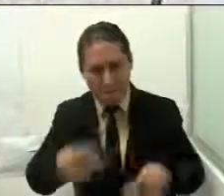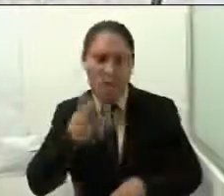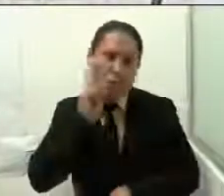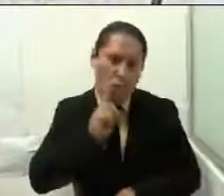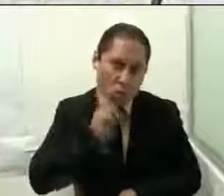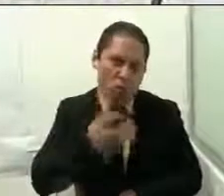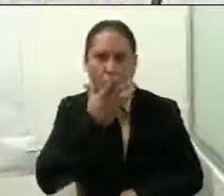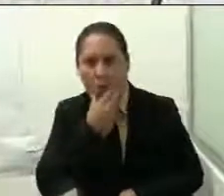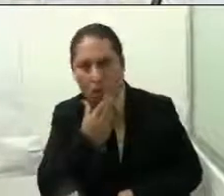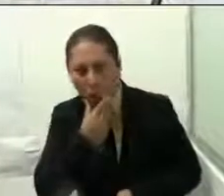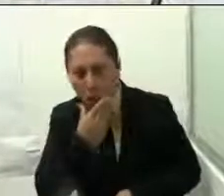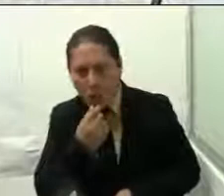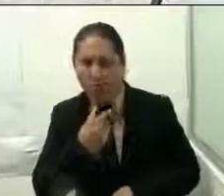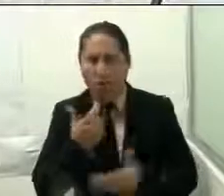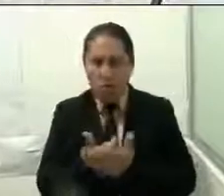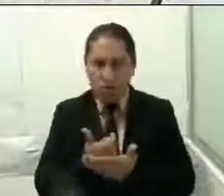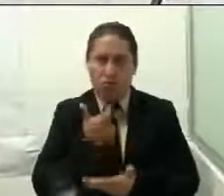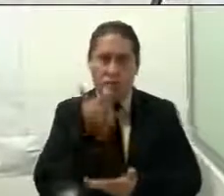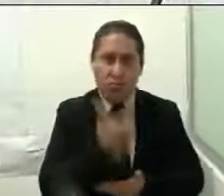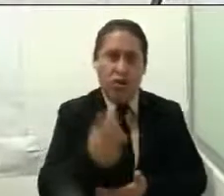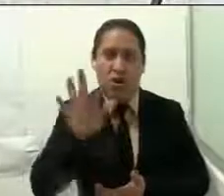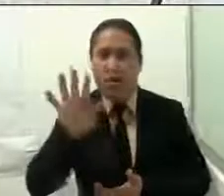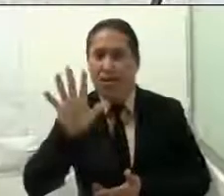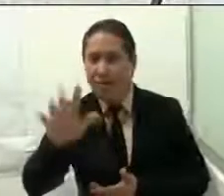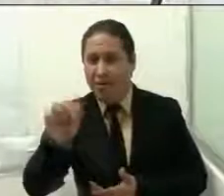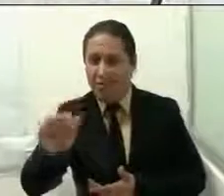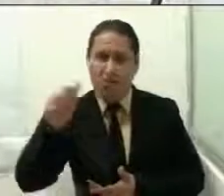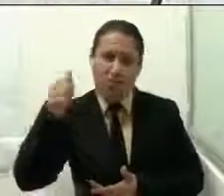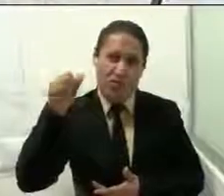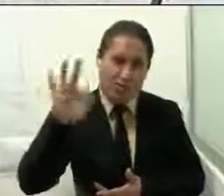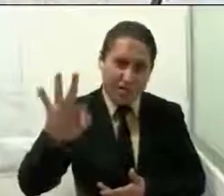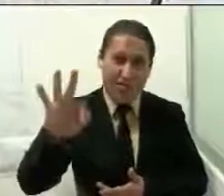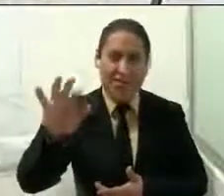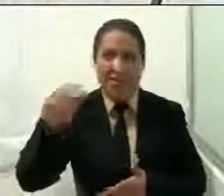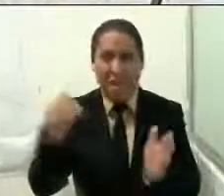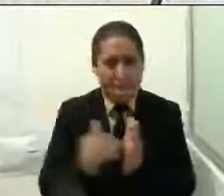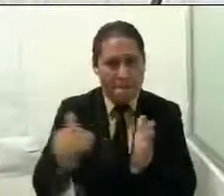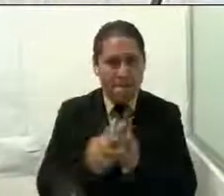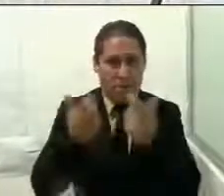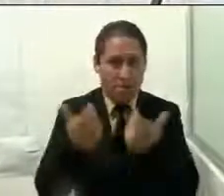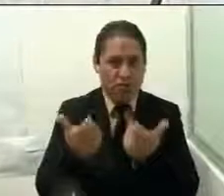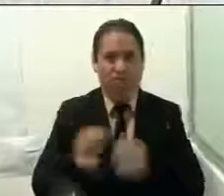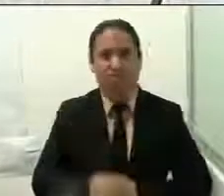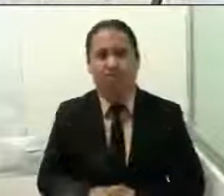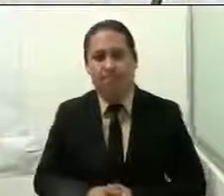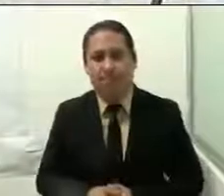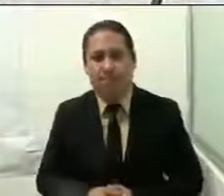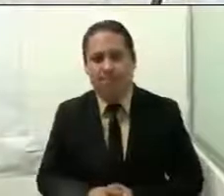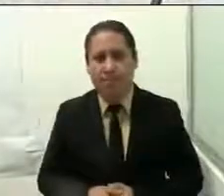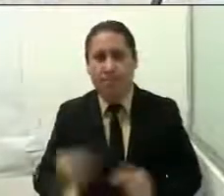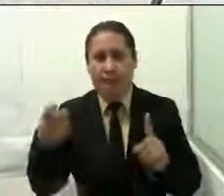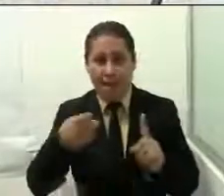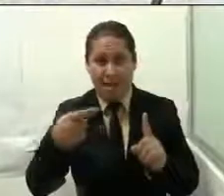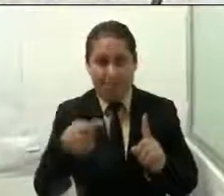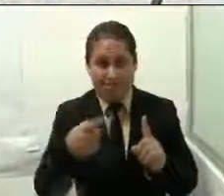con una inversión de 45.3 millones de pesos en estos 5 años